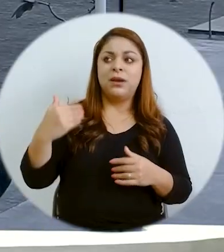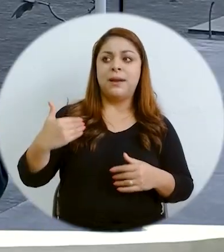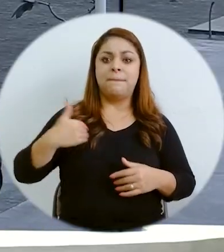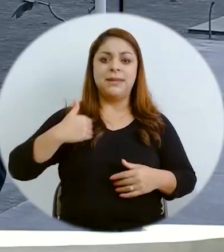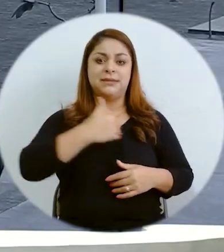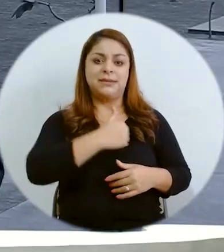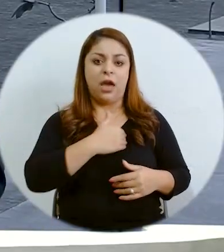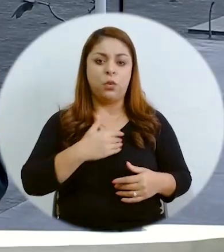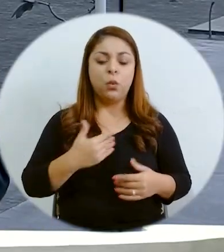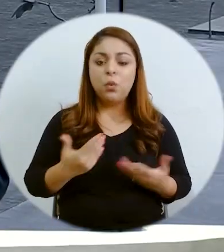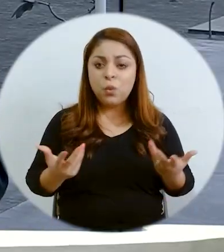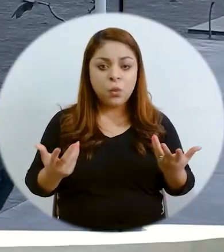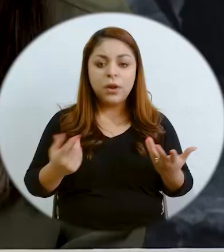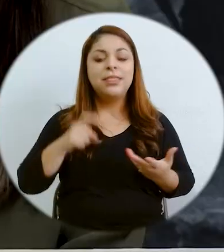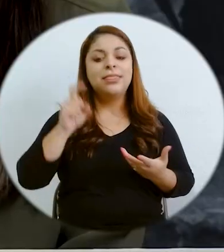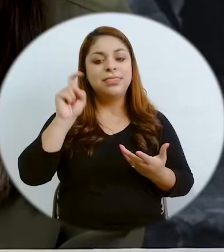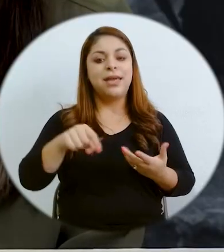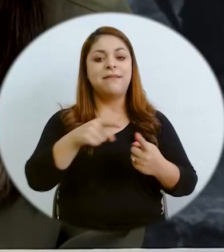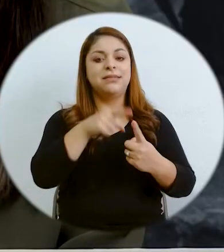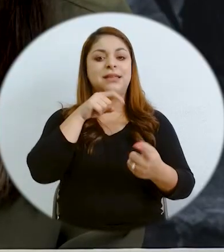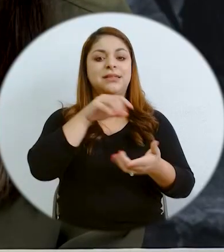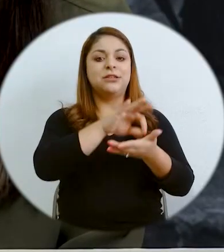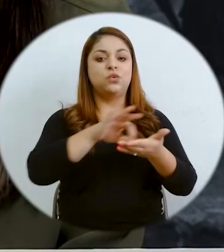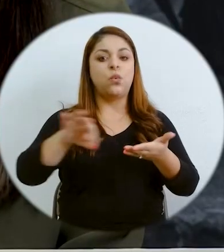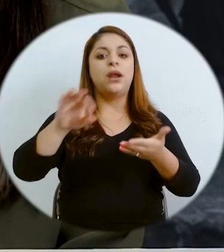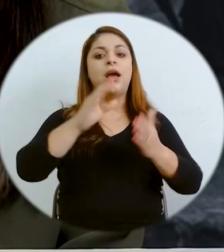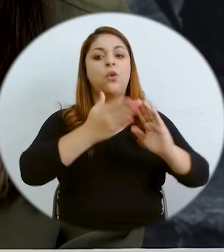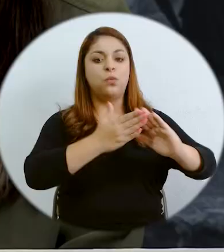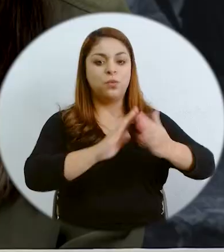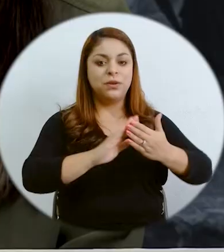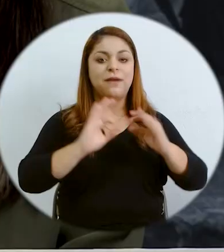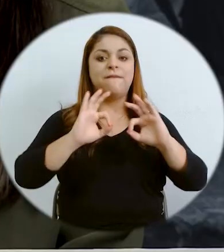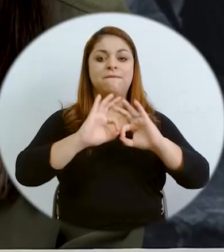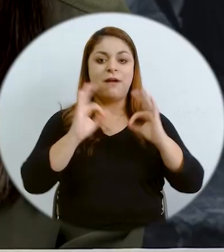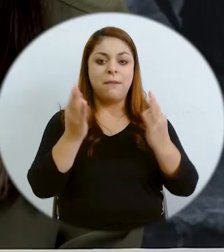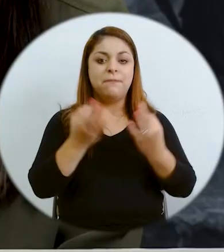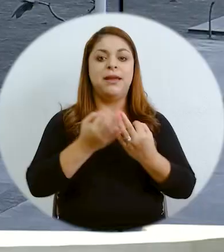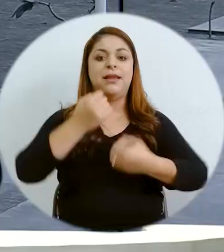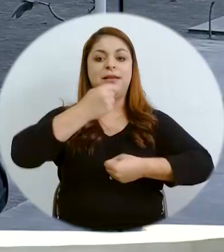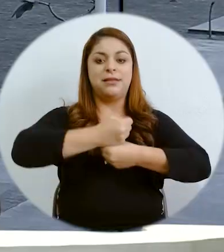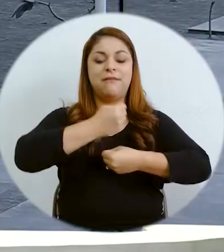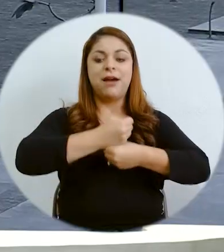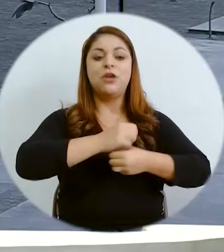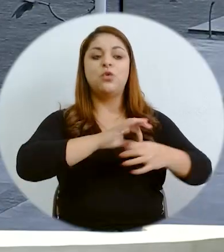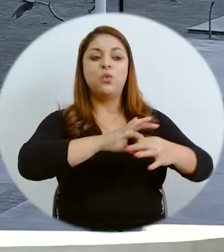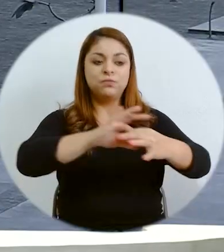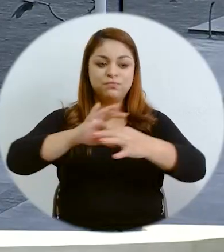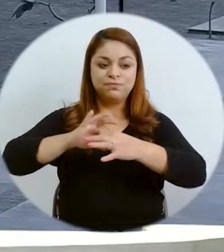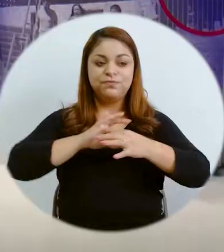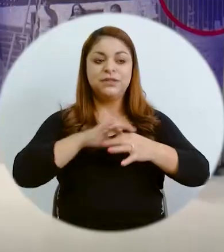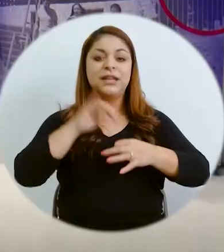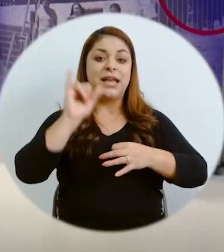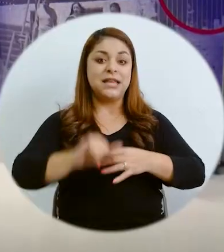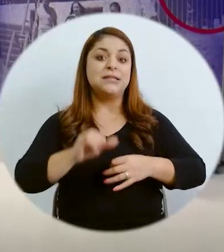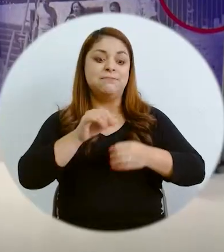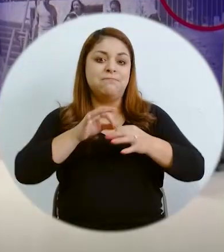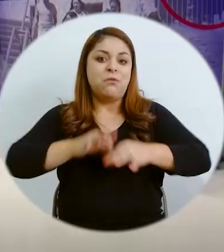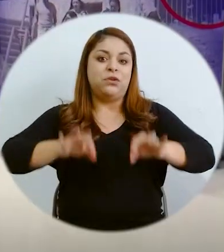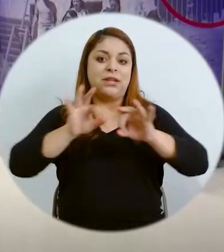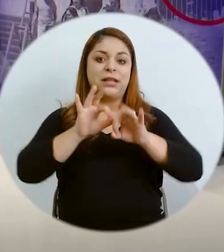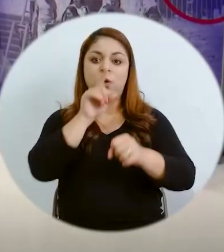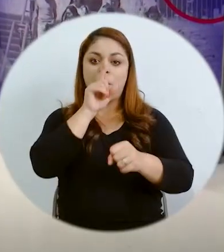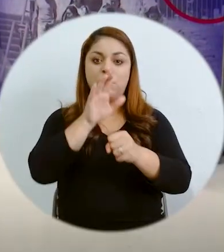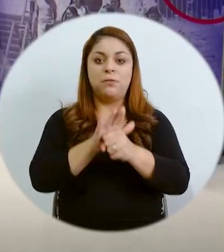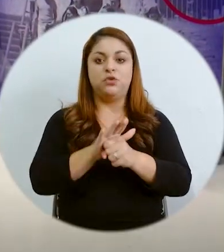sino tiene que ser desde las escuelas, tiene que ser desde las comunidades y desde las familias trabajando articuladamente. Es nuestro compromiso recuperar